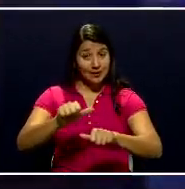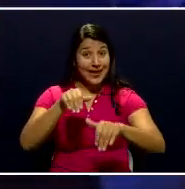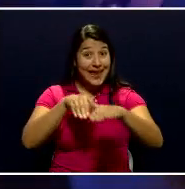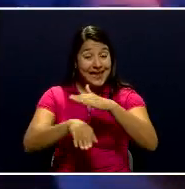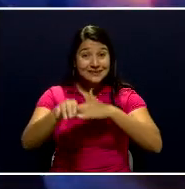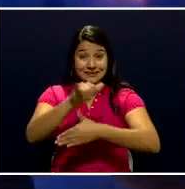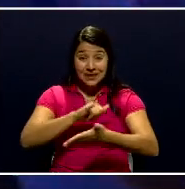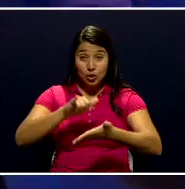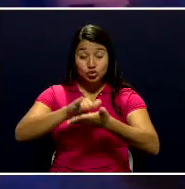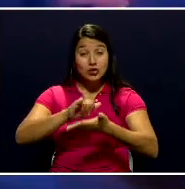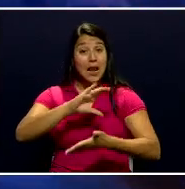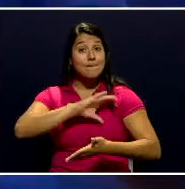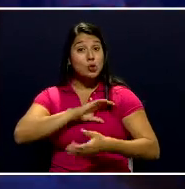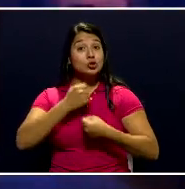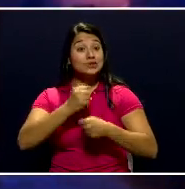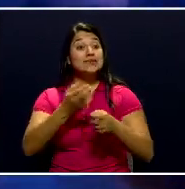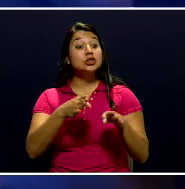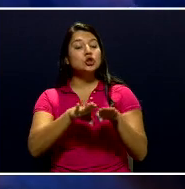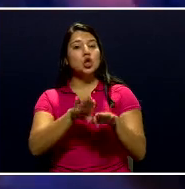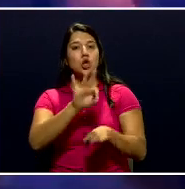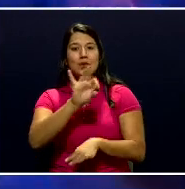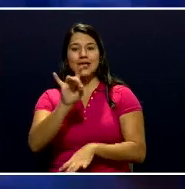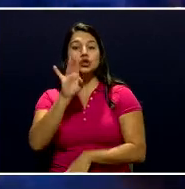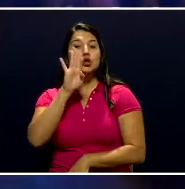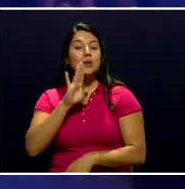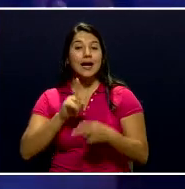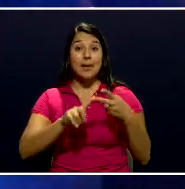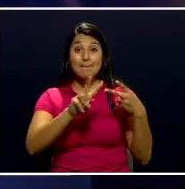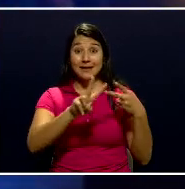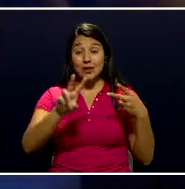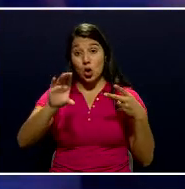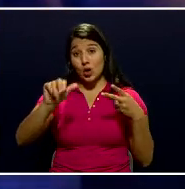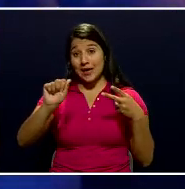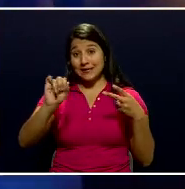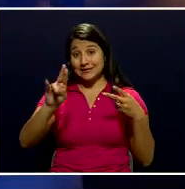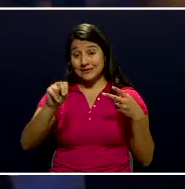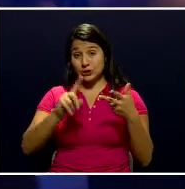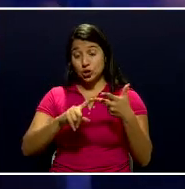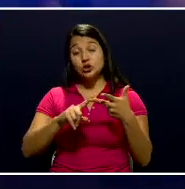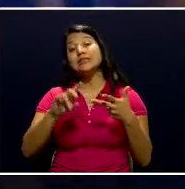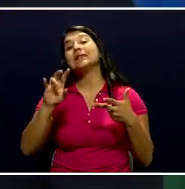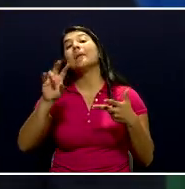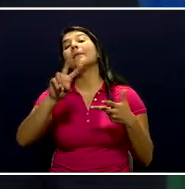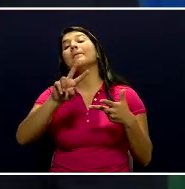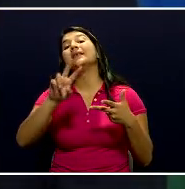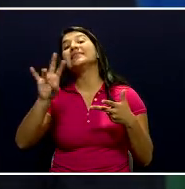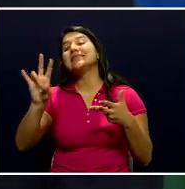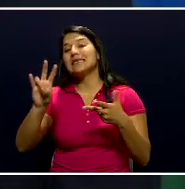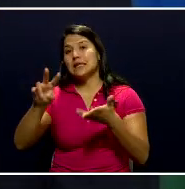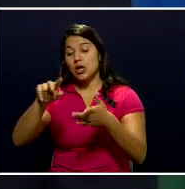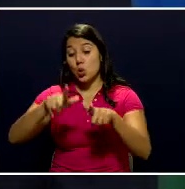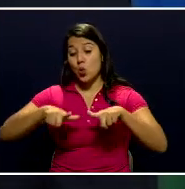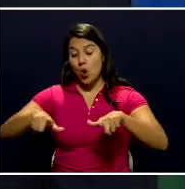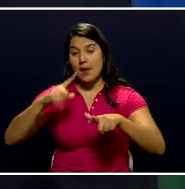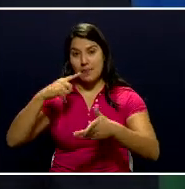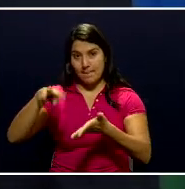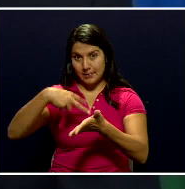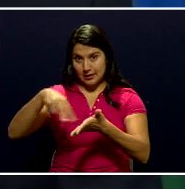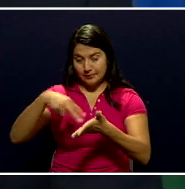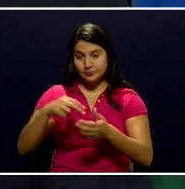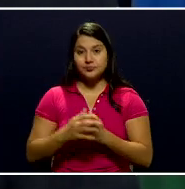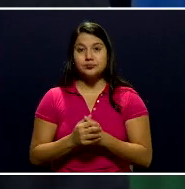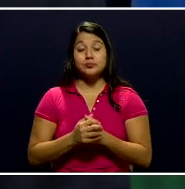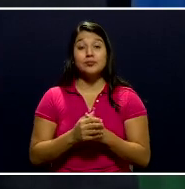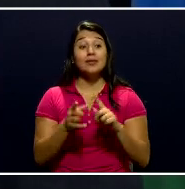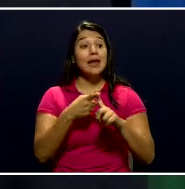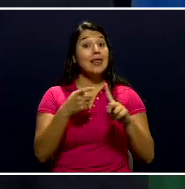Policía Municipal ha cerrado 98 bares, 22 casinos y 7 discotecas. El operativo se ha mantenido desde el